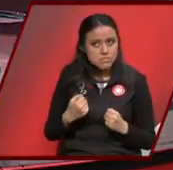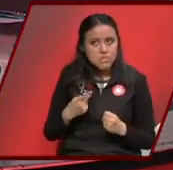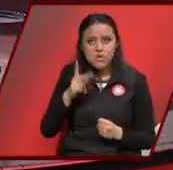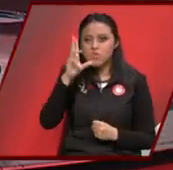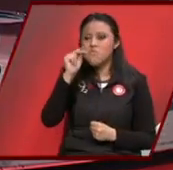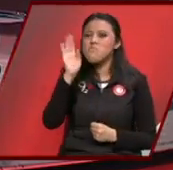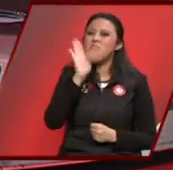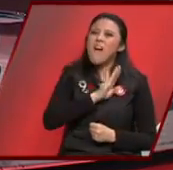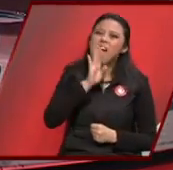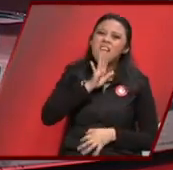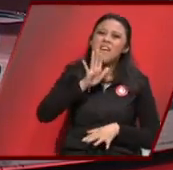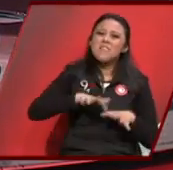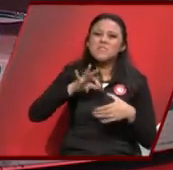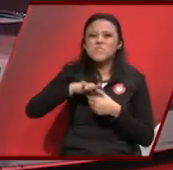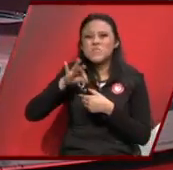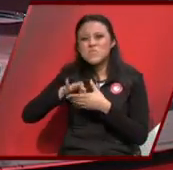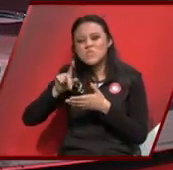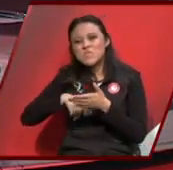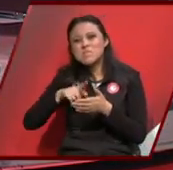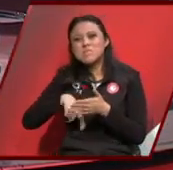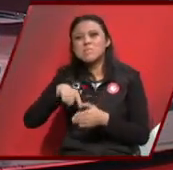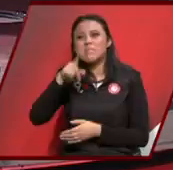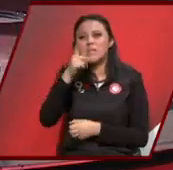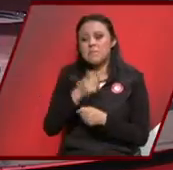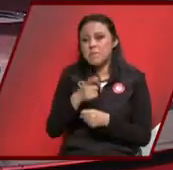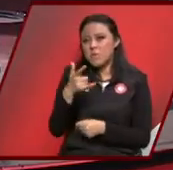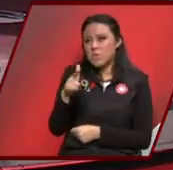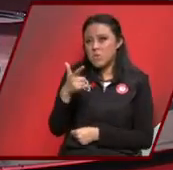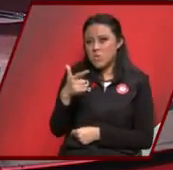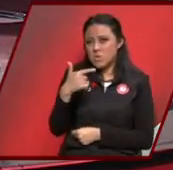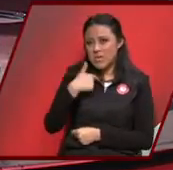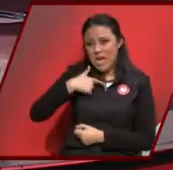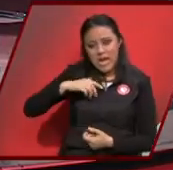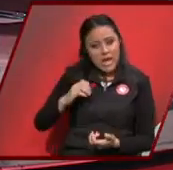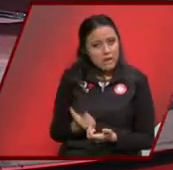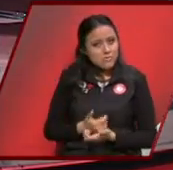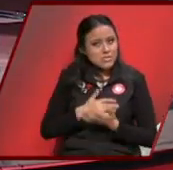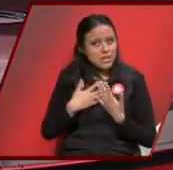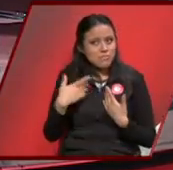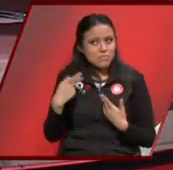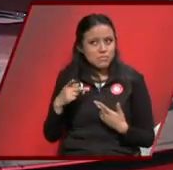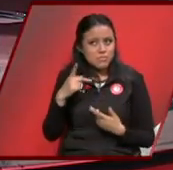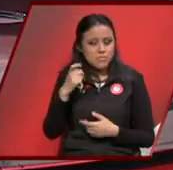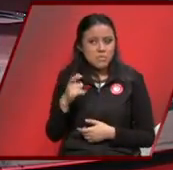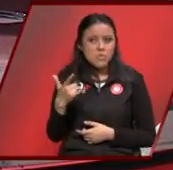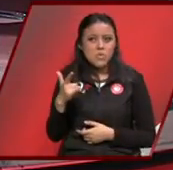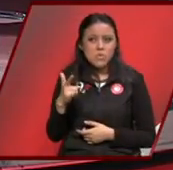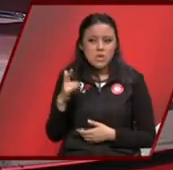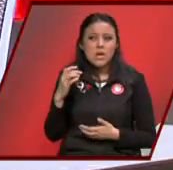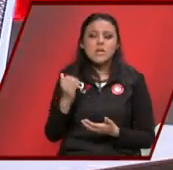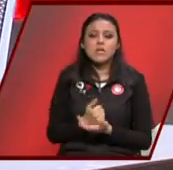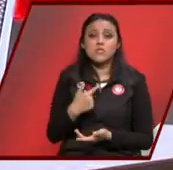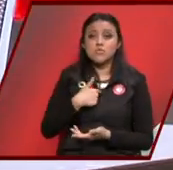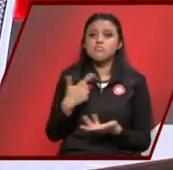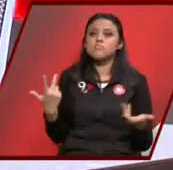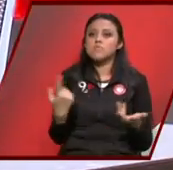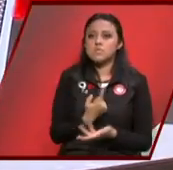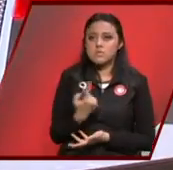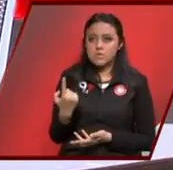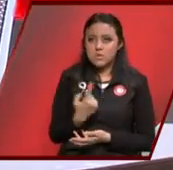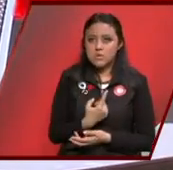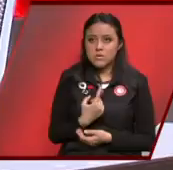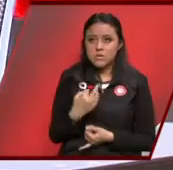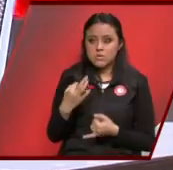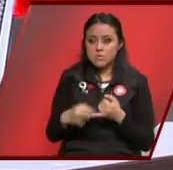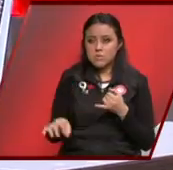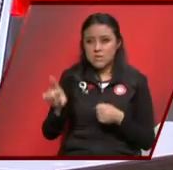perder votos y de repente... A ver, pues, el día primero, usted dice, ya ganó, ya es suya. El día primero te voy a decir en qué voy a trabajar, en el